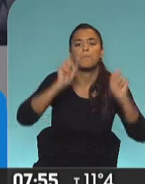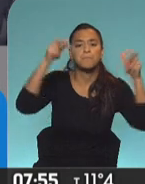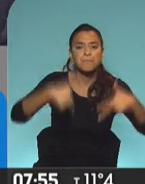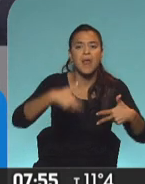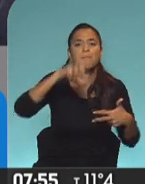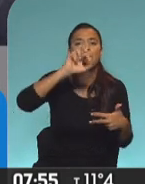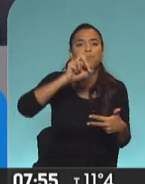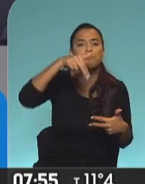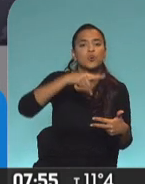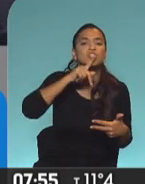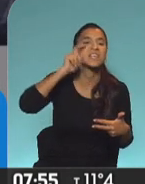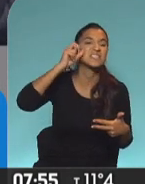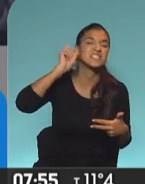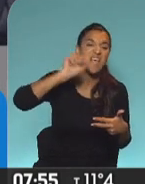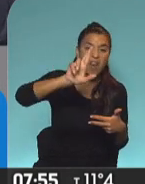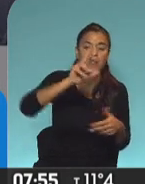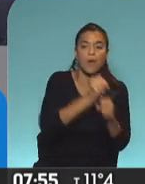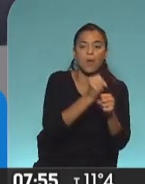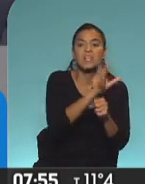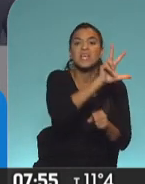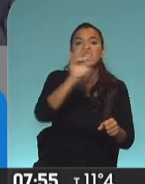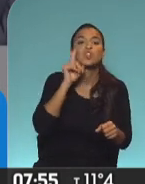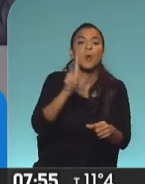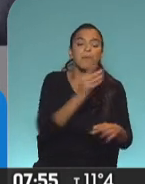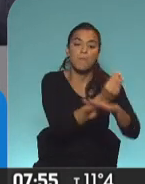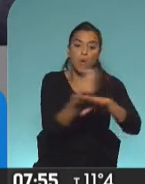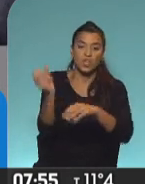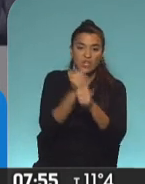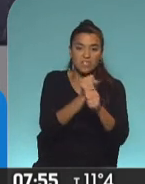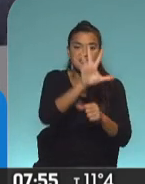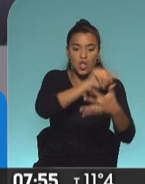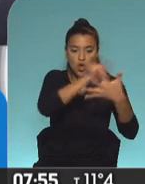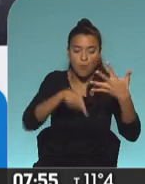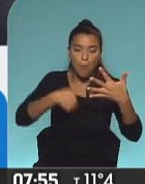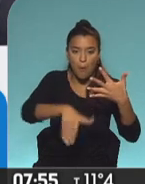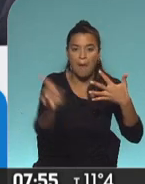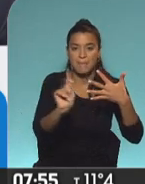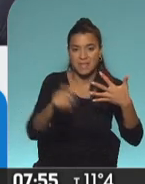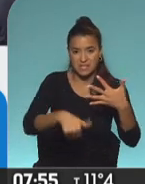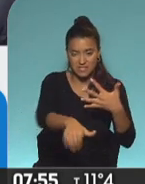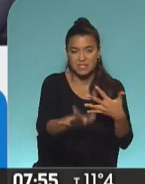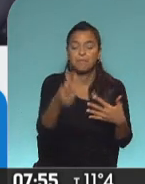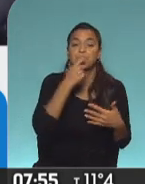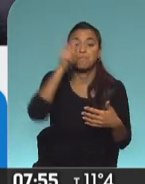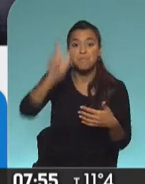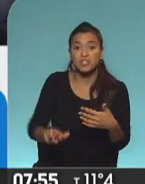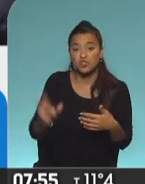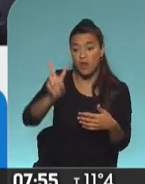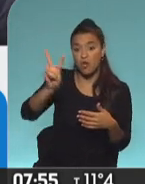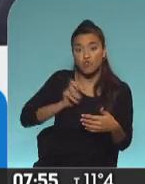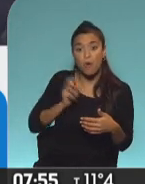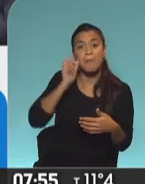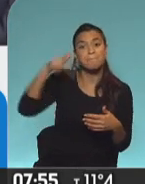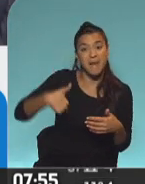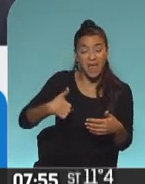llama Potenciar Trabajo para generar 300.000 puestos de trabajo en estos cinco rubros en los próximos meses. La persona que tiene un plan social, que cobra la mitad del